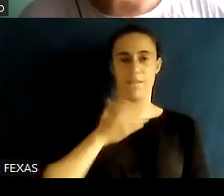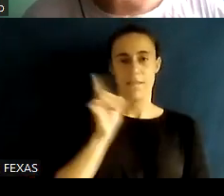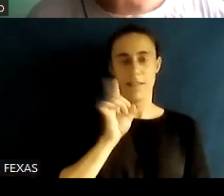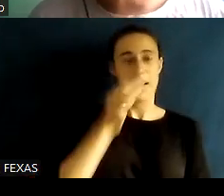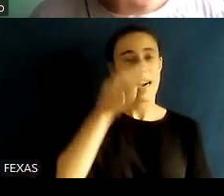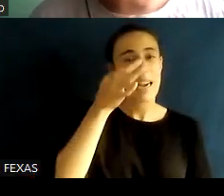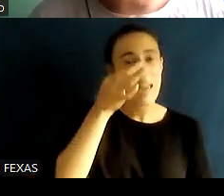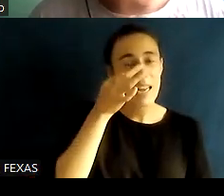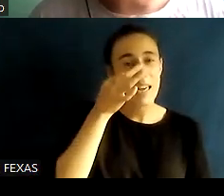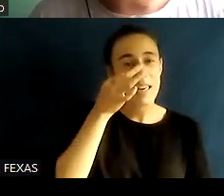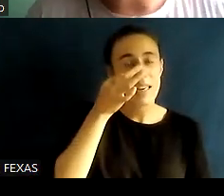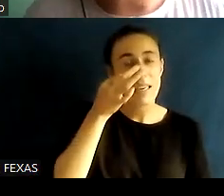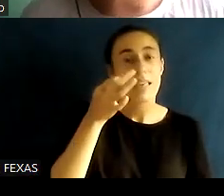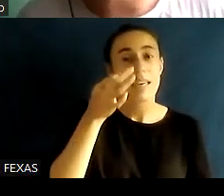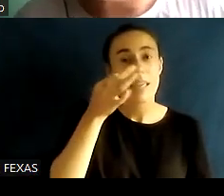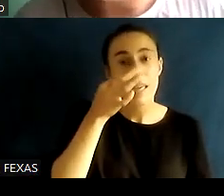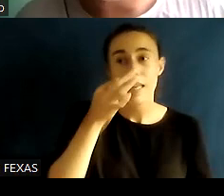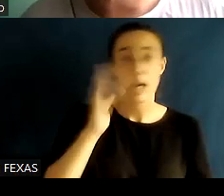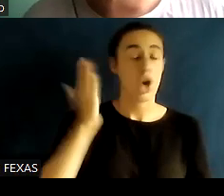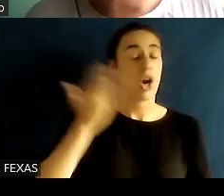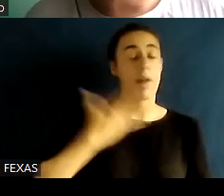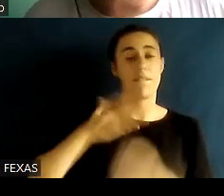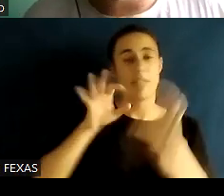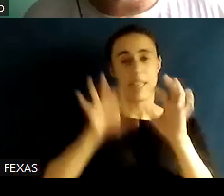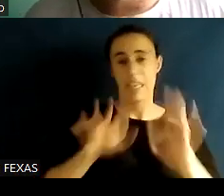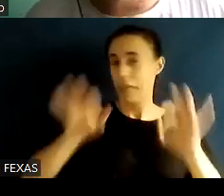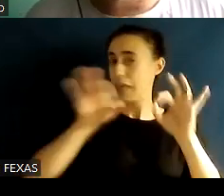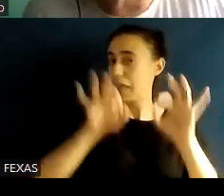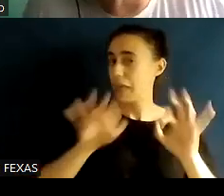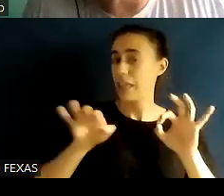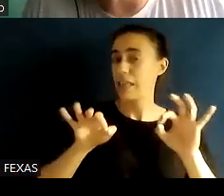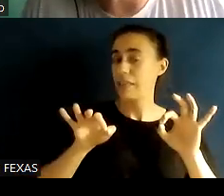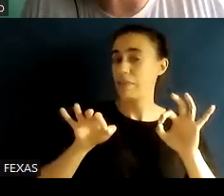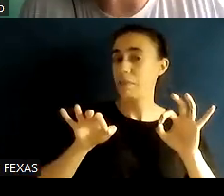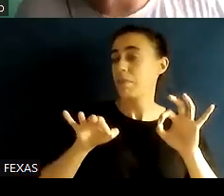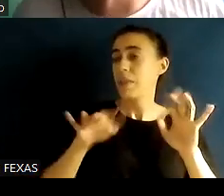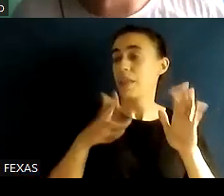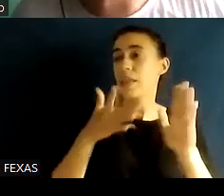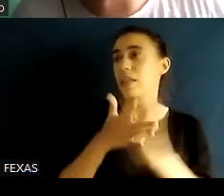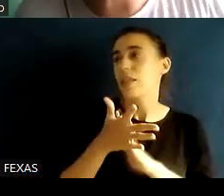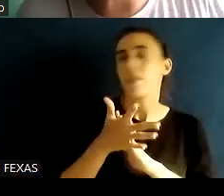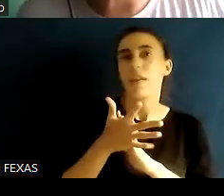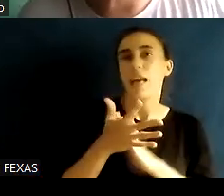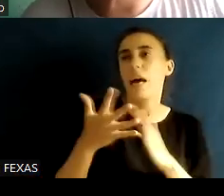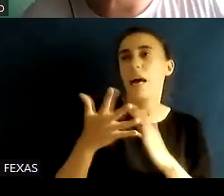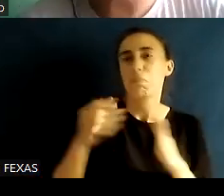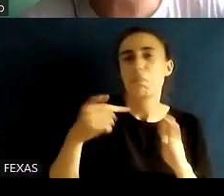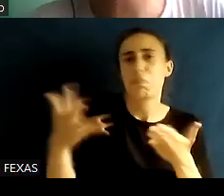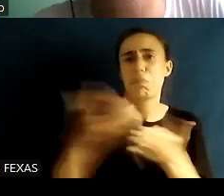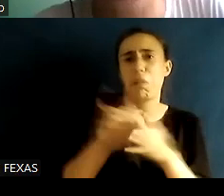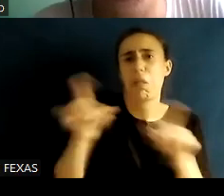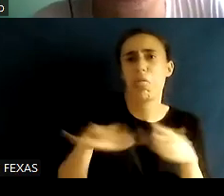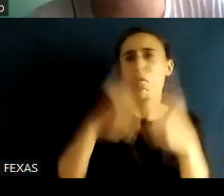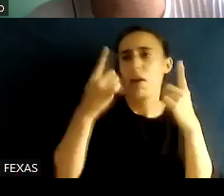cuando llegamos a que no nos afecte nada, a que nos dé todo igual, nos importe todo